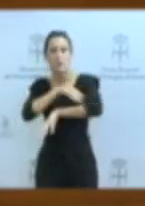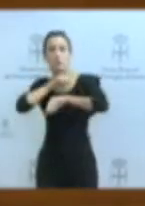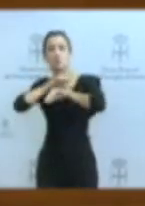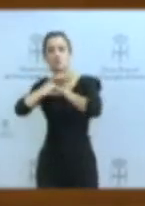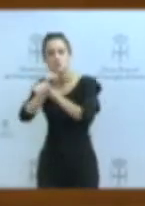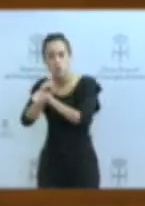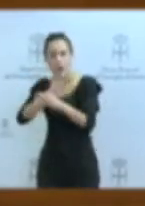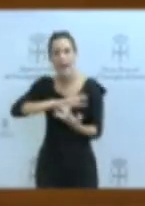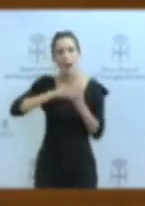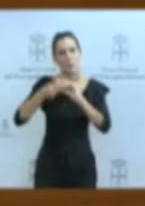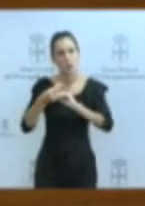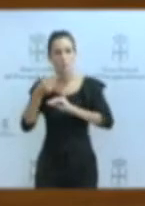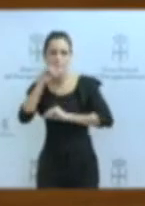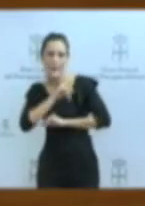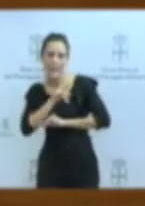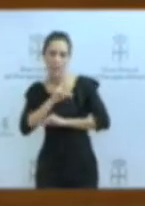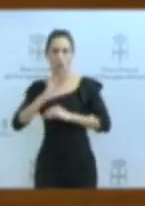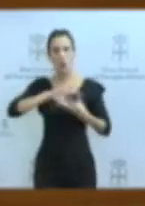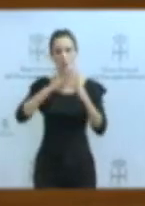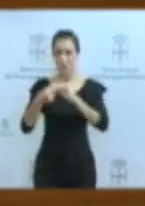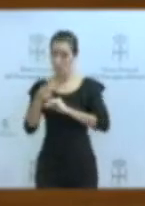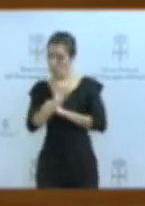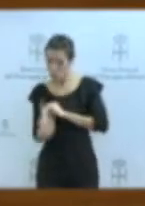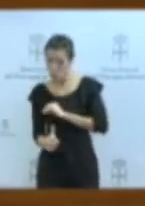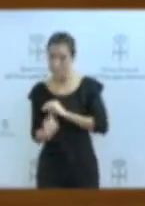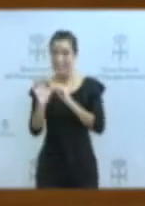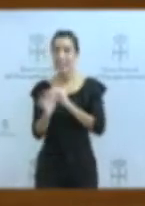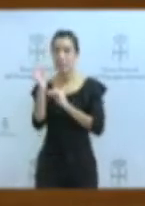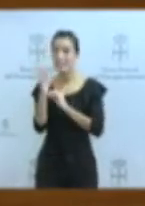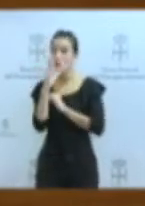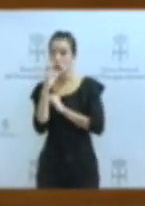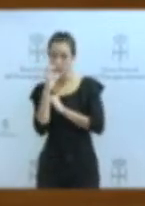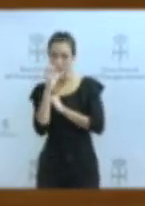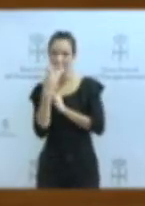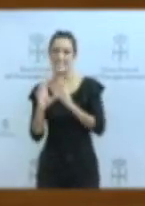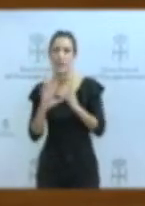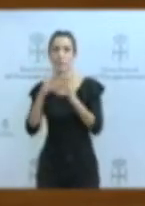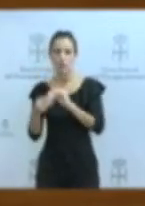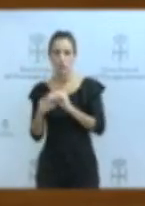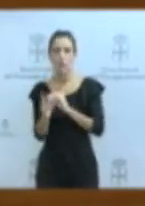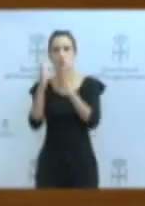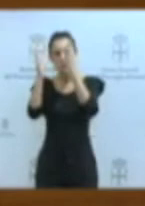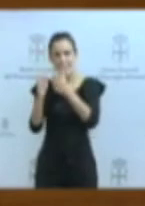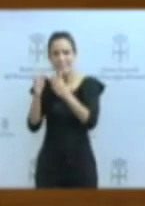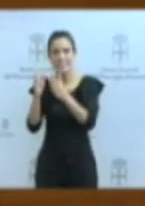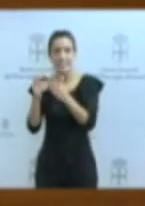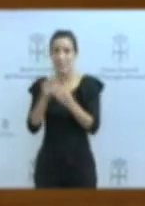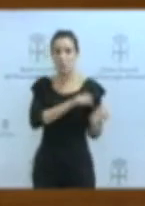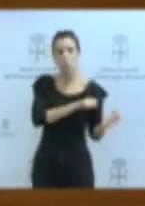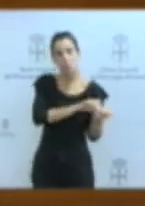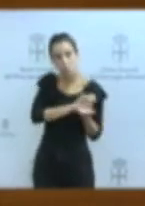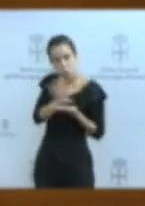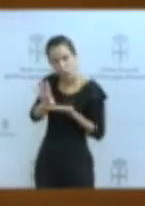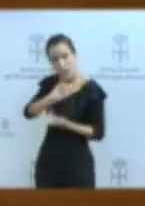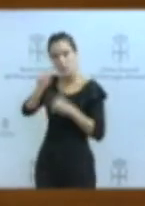desastre. Ustedes los expulsan y después no les dejan ni venir a pasar las vacaciones ni las Navidades, porque muchos de ellos trabajan en precario y